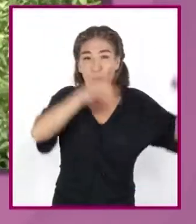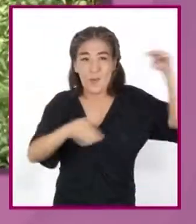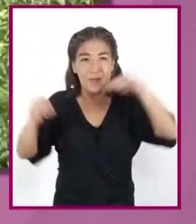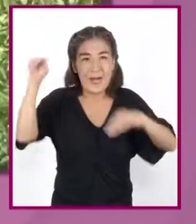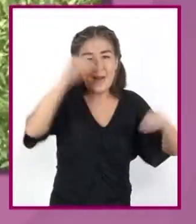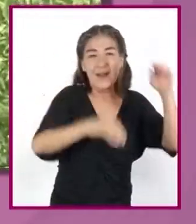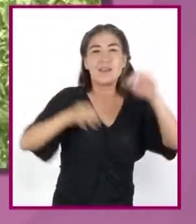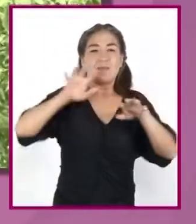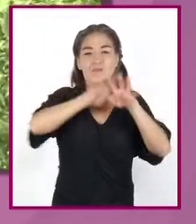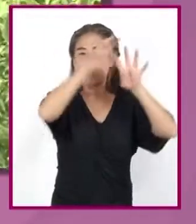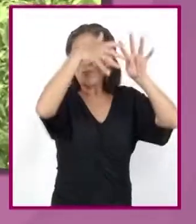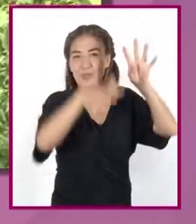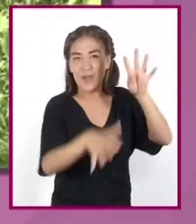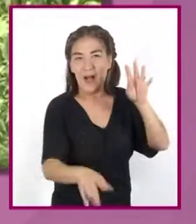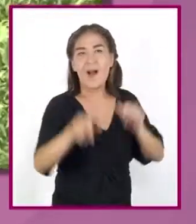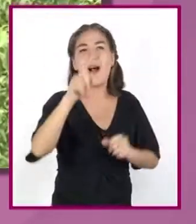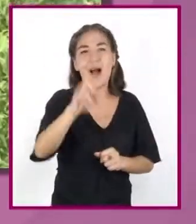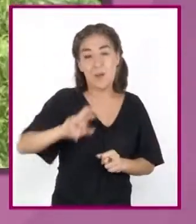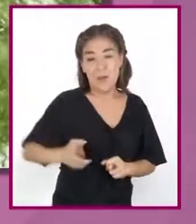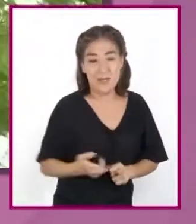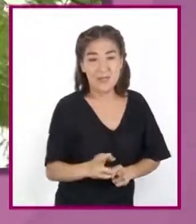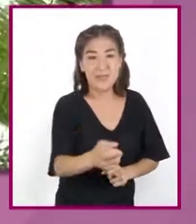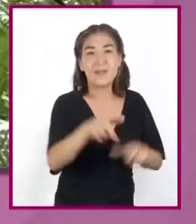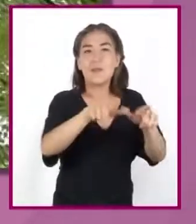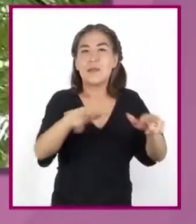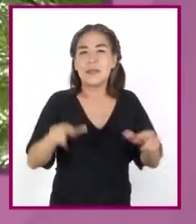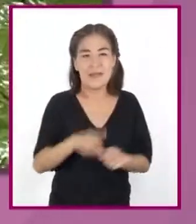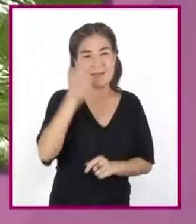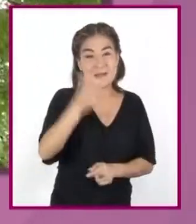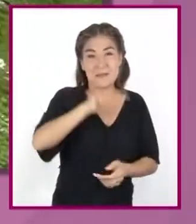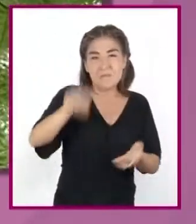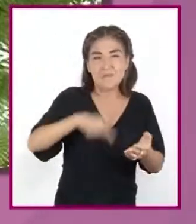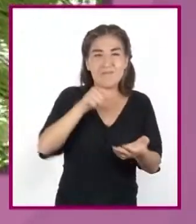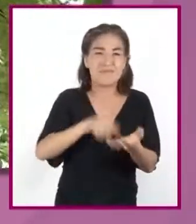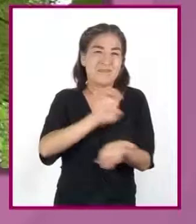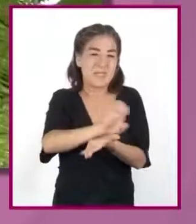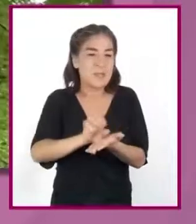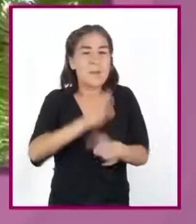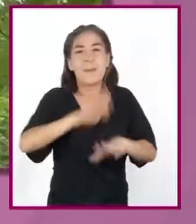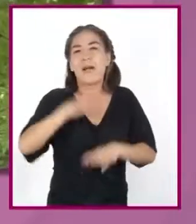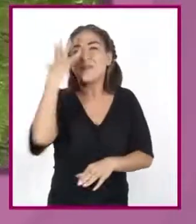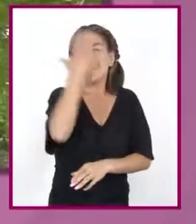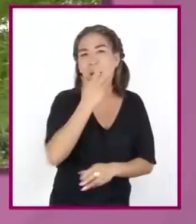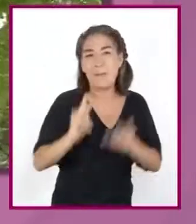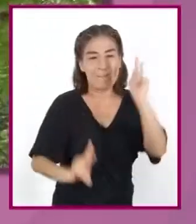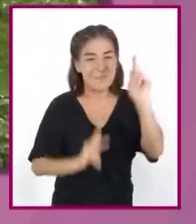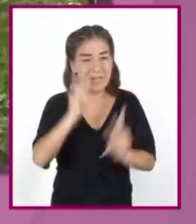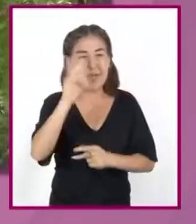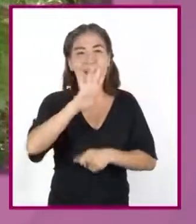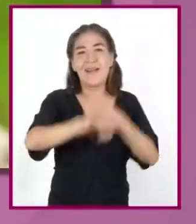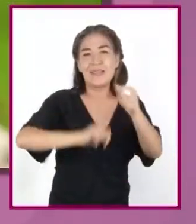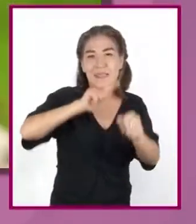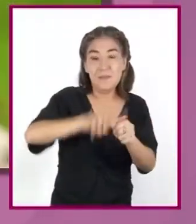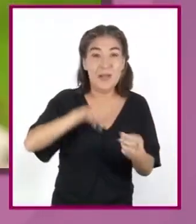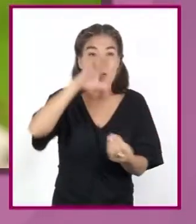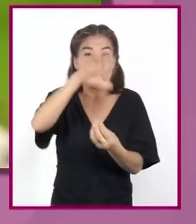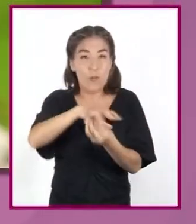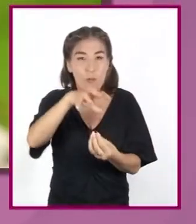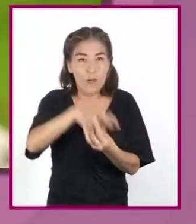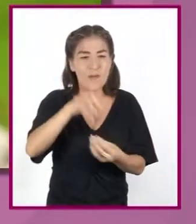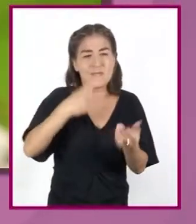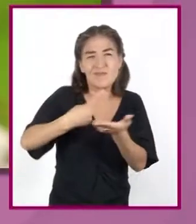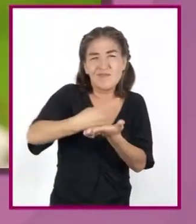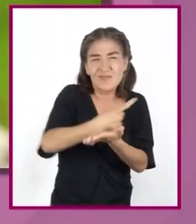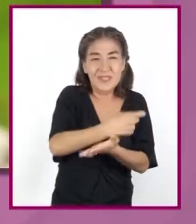montañas, cañadas y ríos, ha sido el escenario en donde las poblaciones de plantas, animales, hongos y microorganismos se